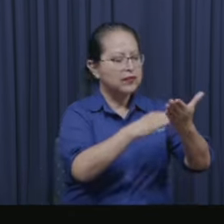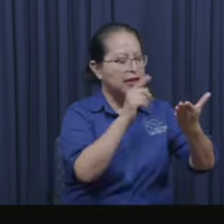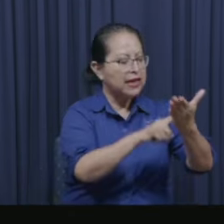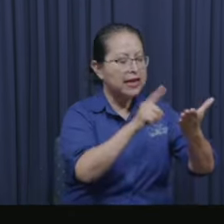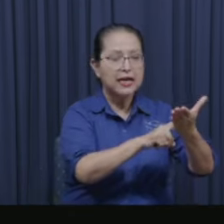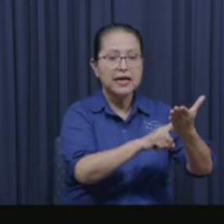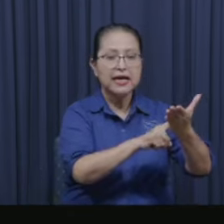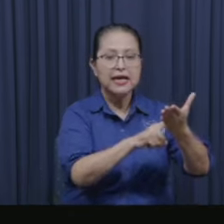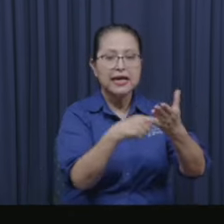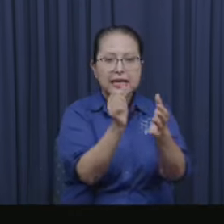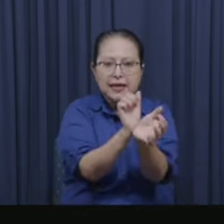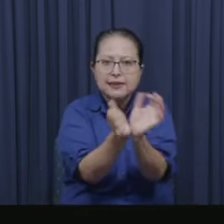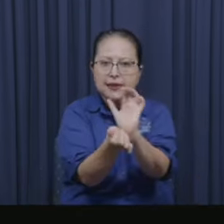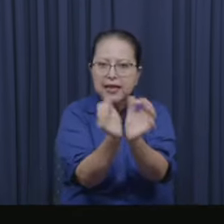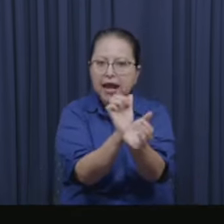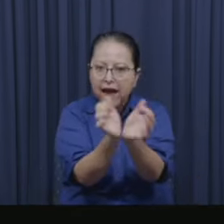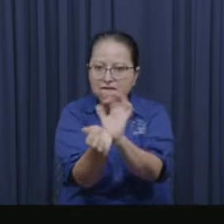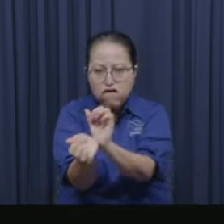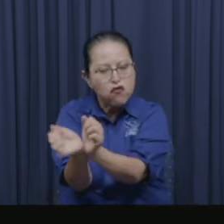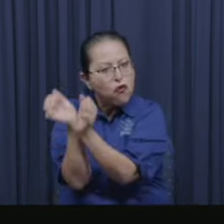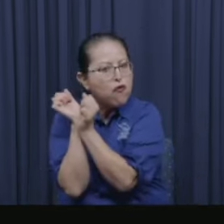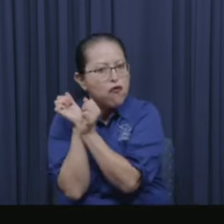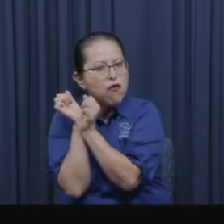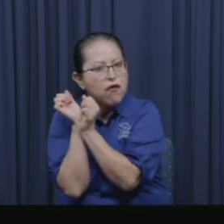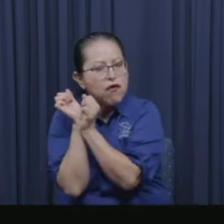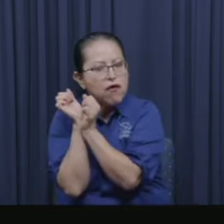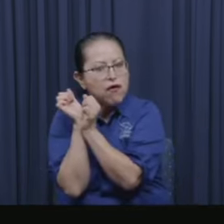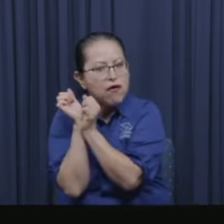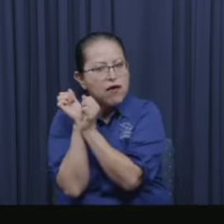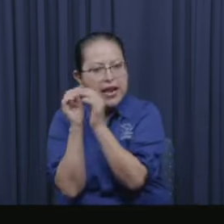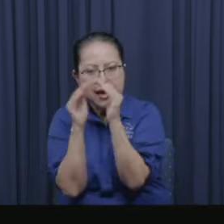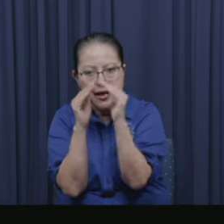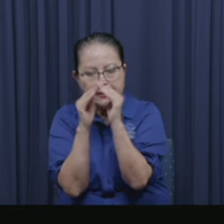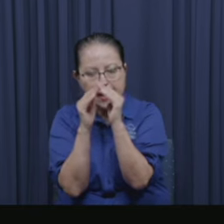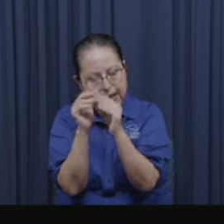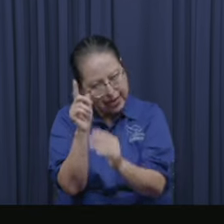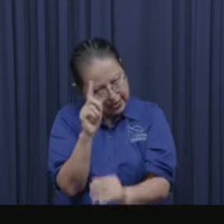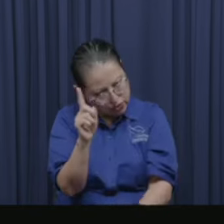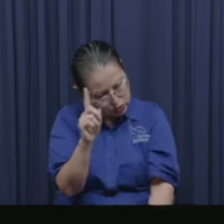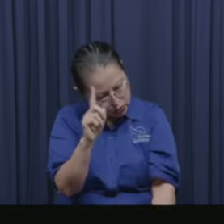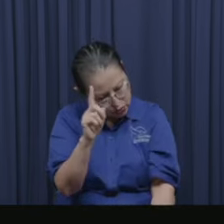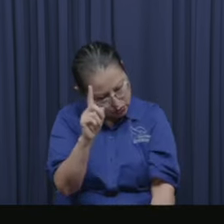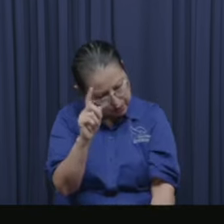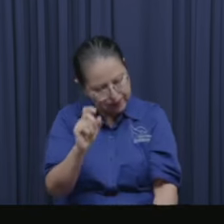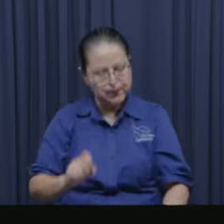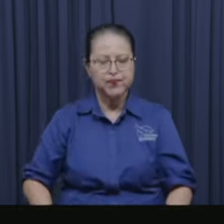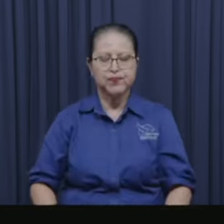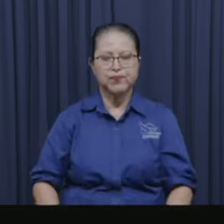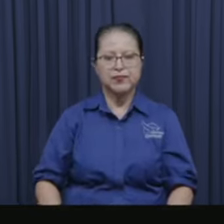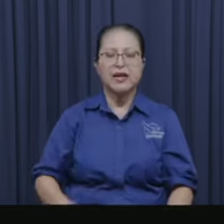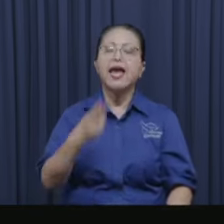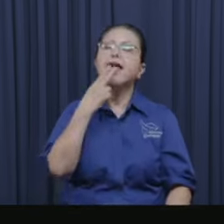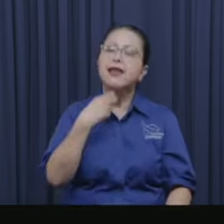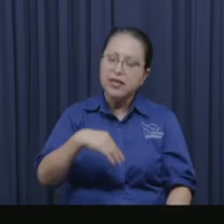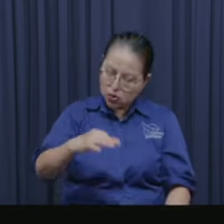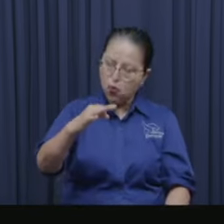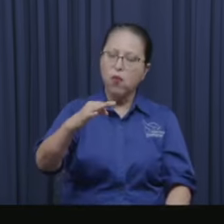el esclavo no queda en la casa para siempre el